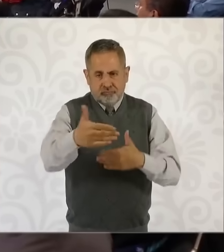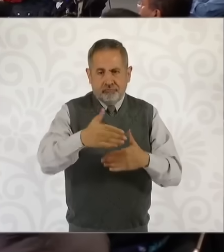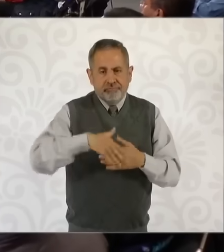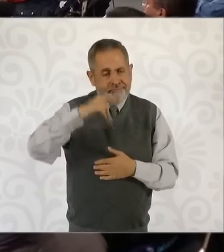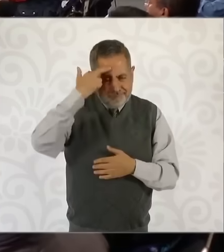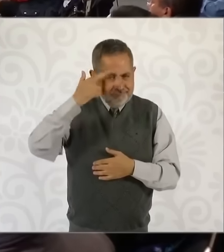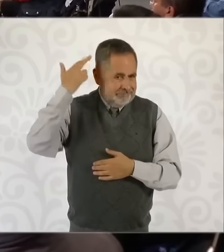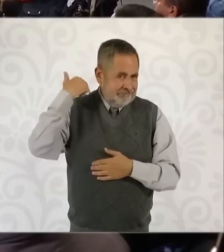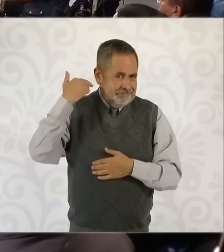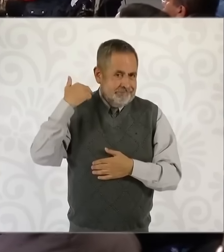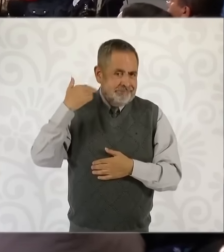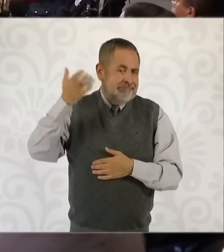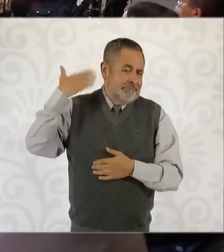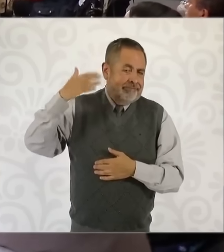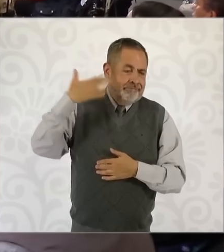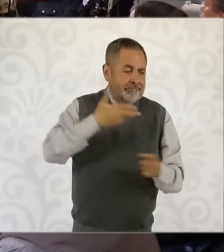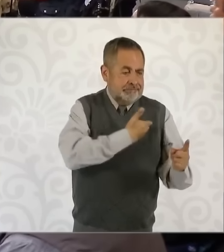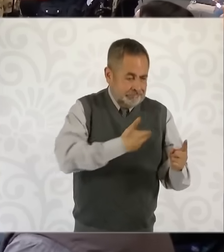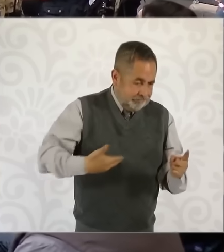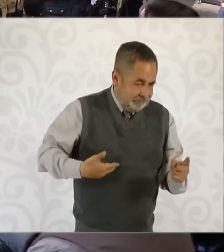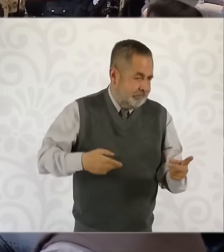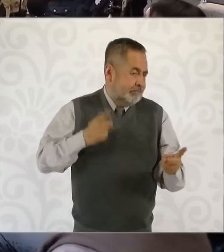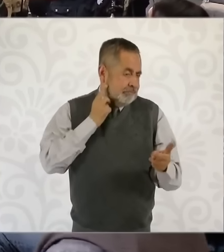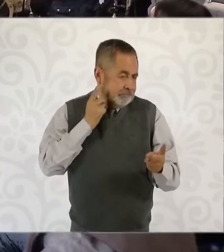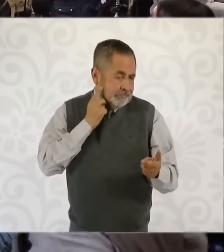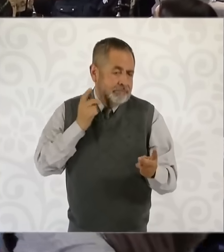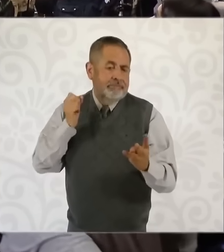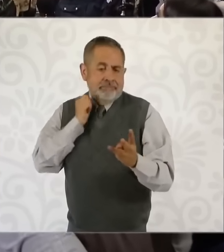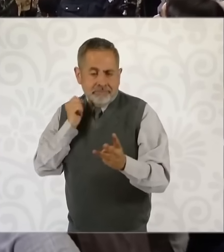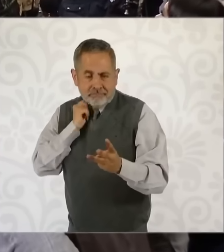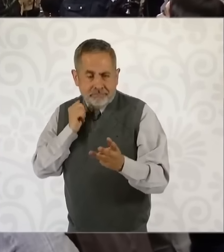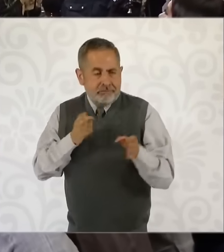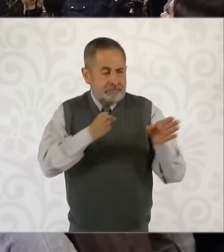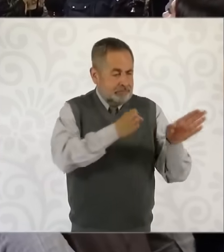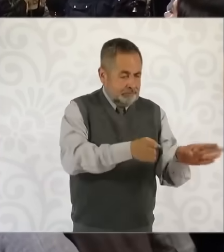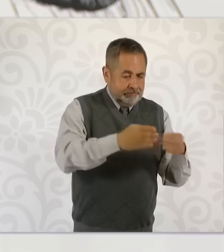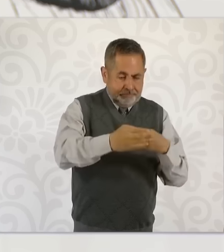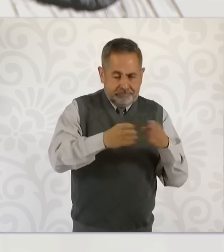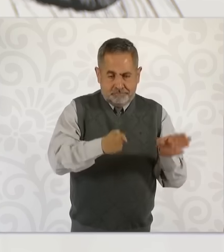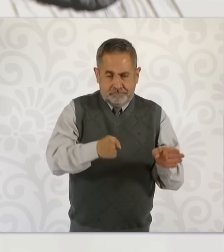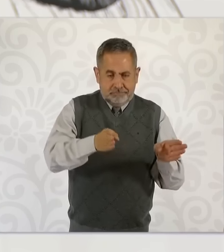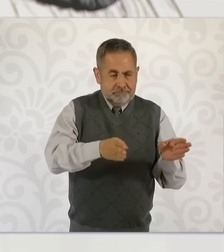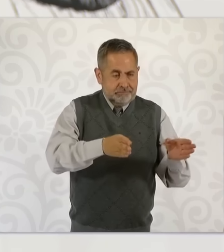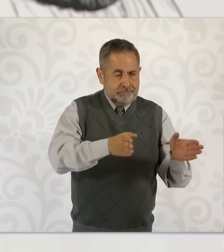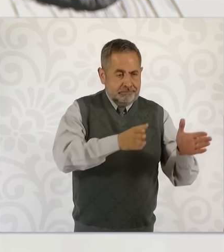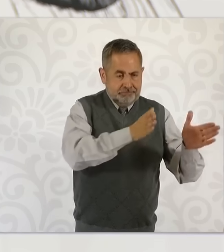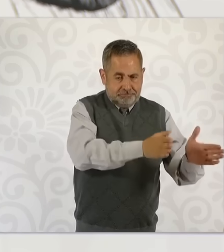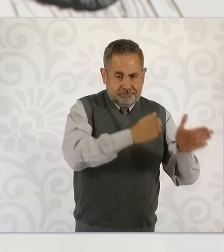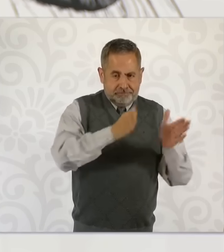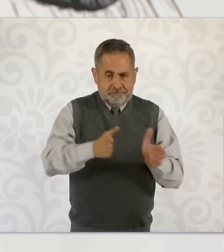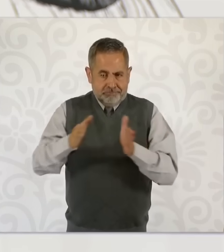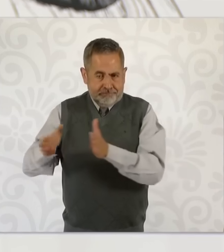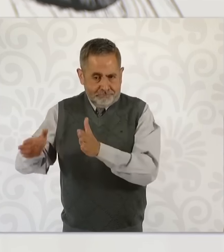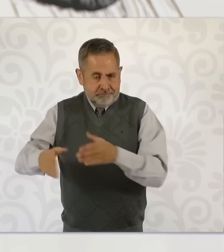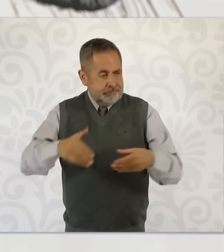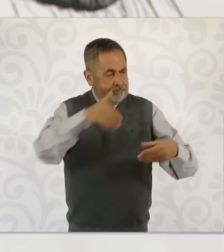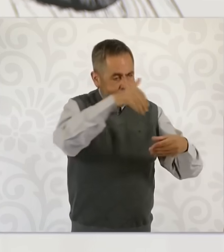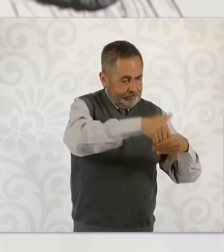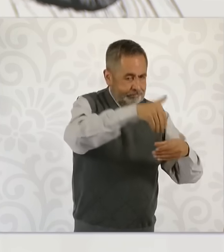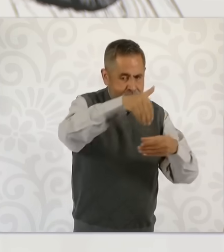federal pone en otra urna, para senador pone en otra urna. Ahora no. todas se van a poner en una sola